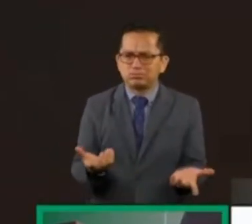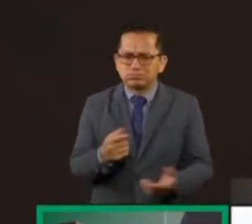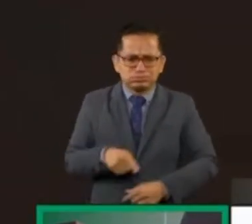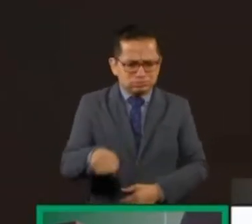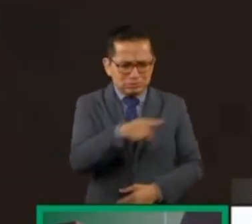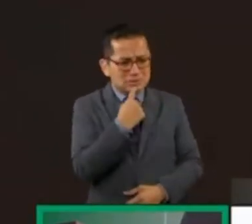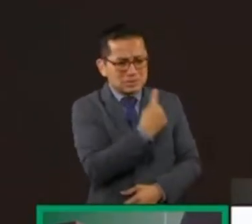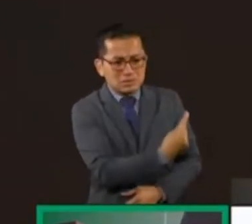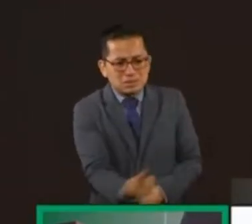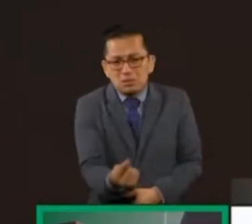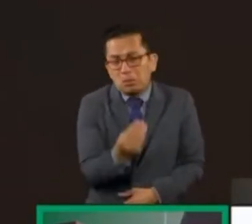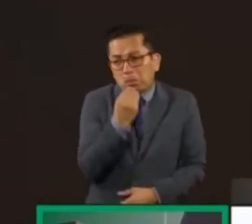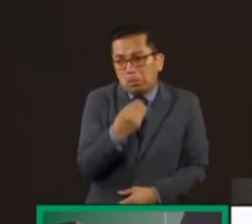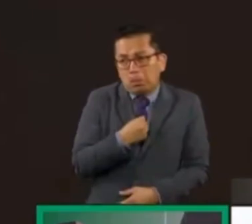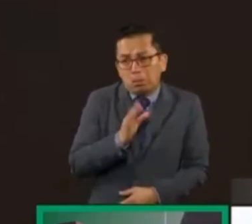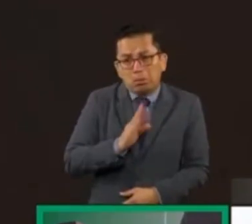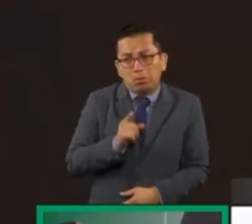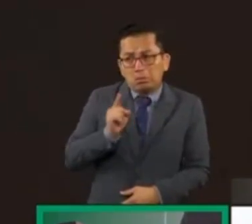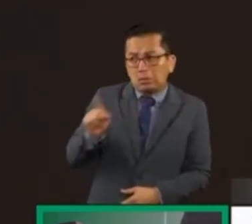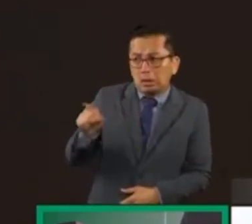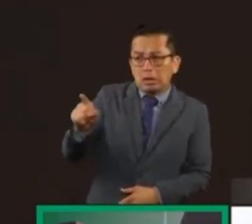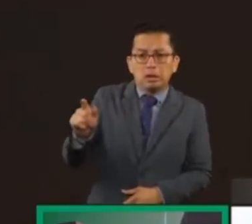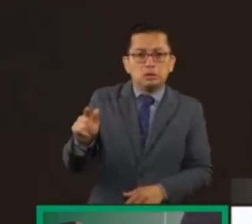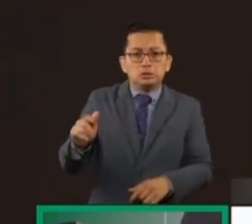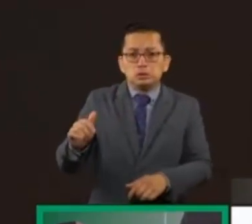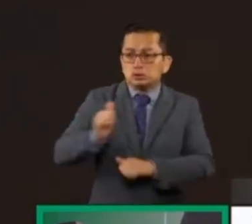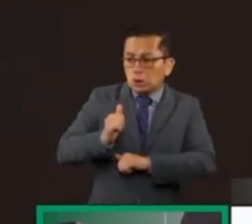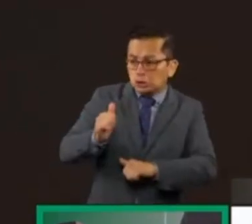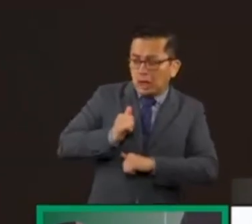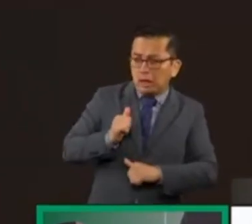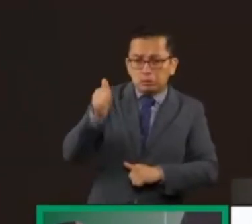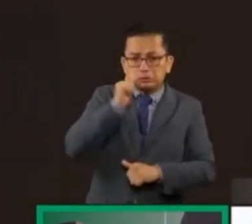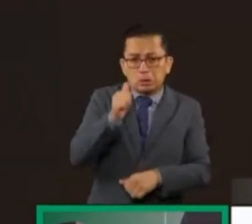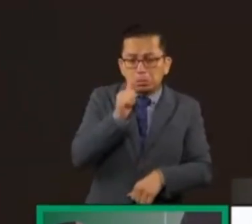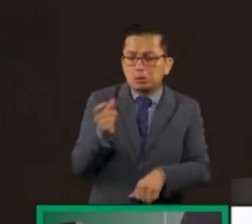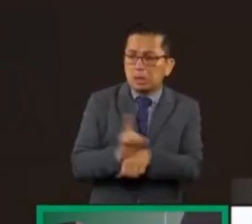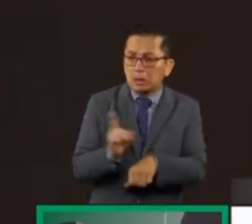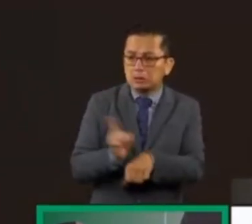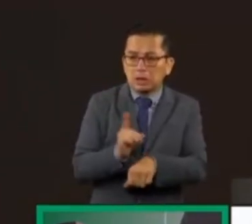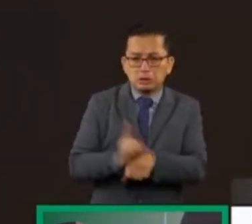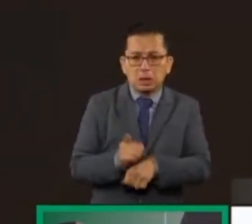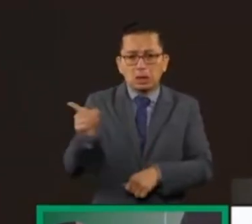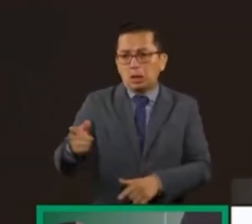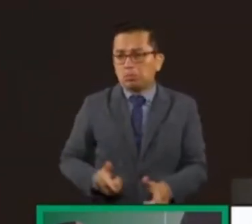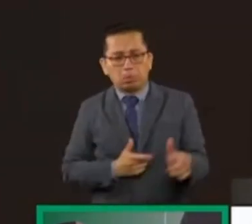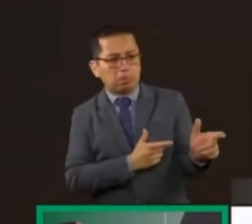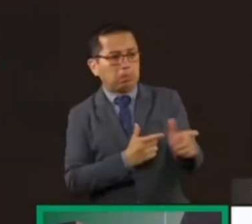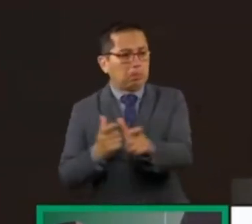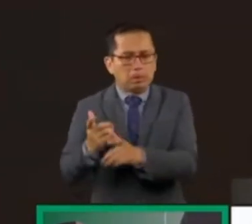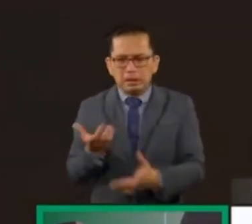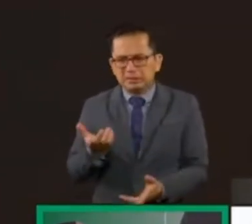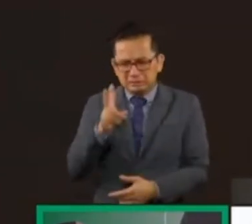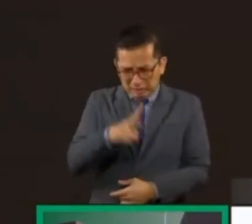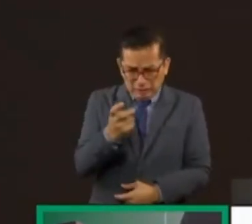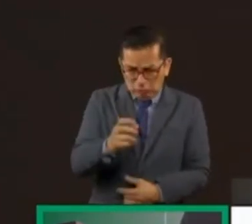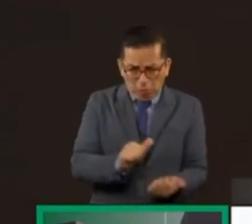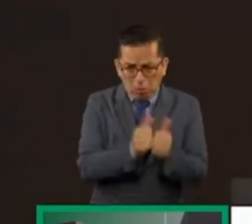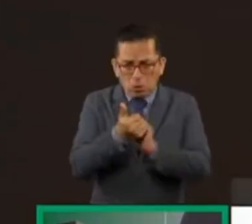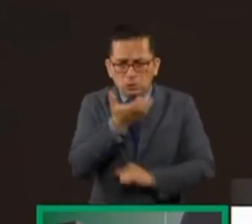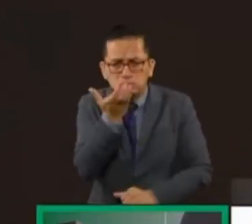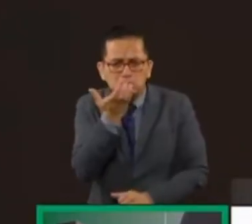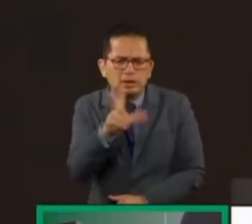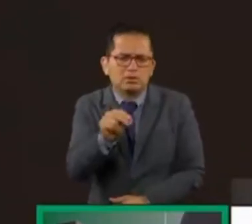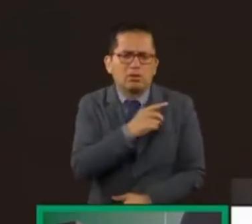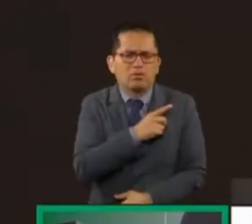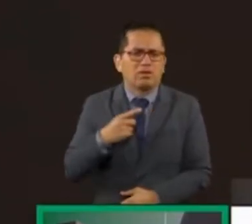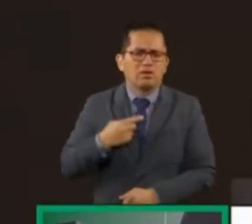acostumbrarse a ver soldados en cada esquina, ni patrullas con armas largas frente a sus escuelas. Merecen jugar en paz, caminar con